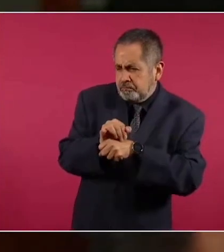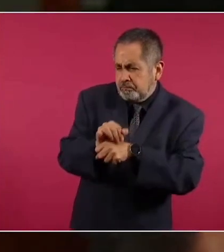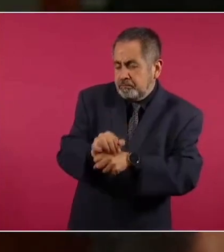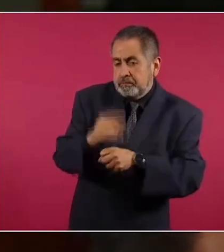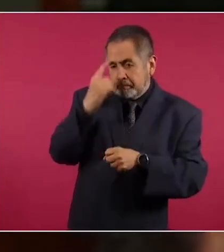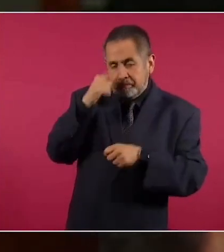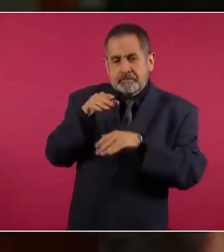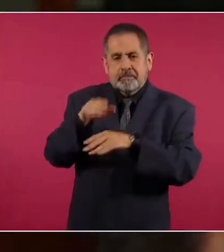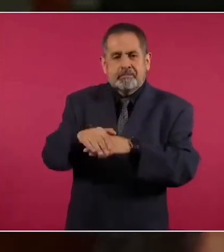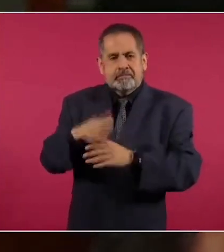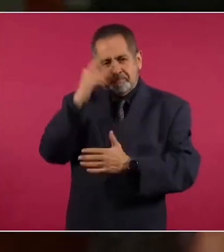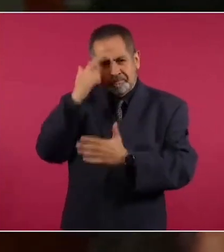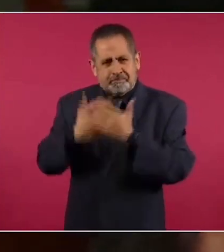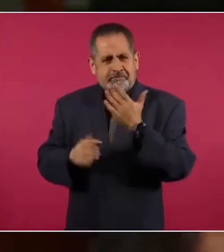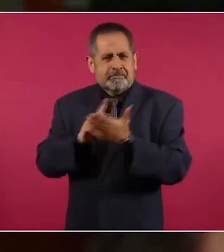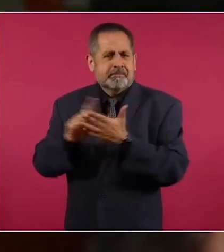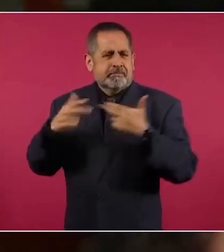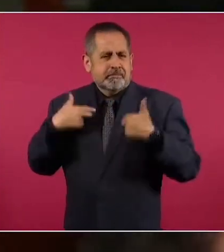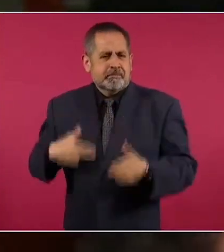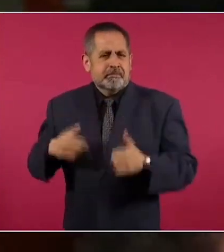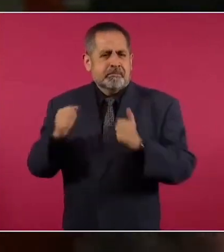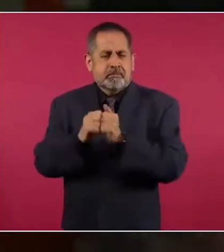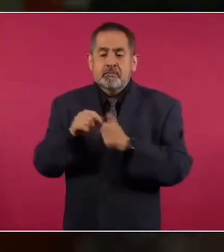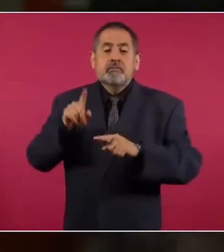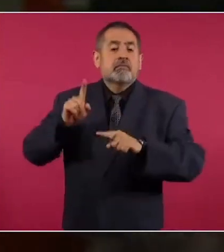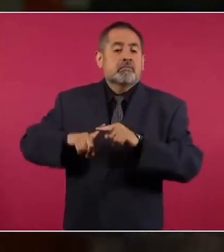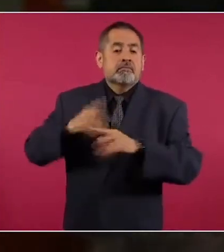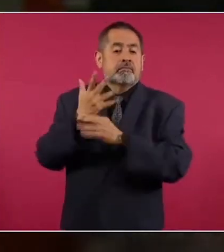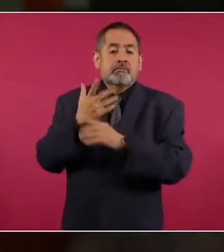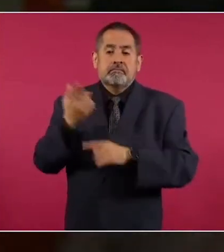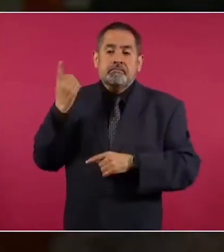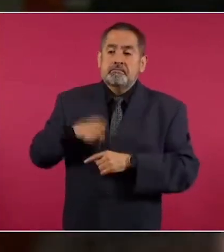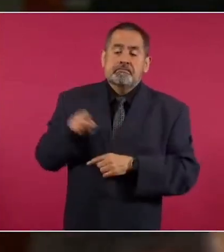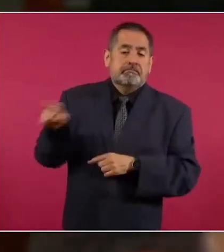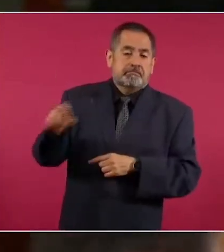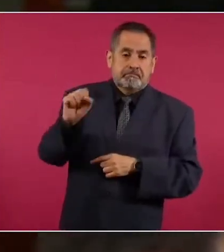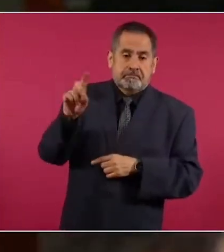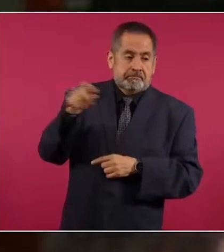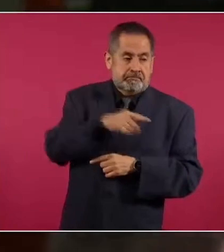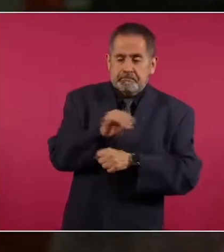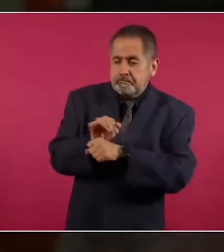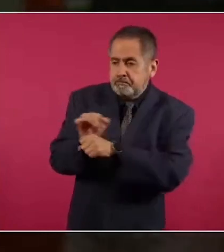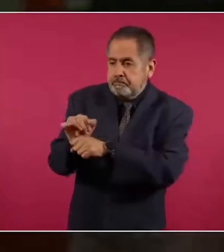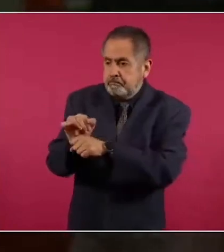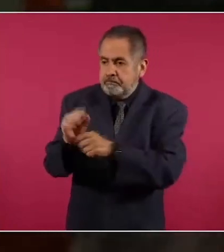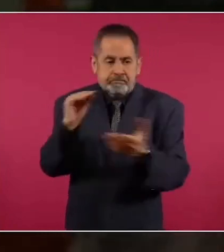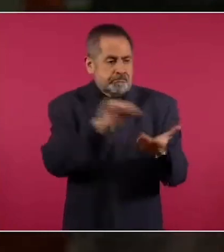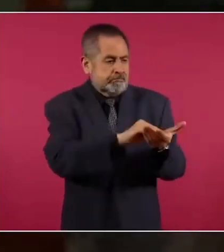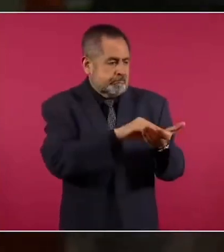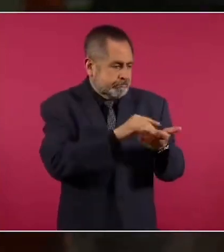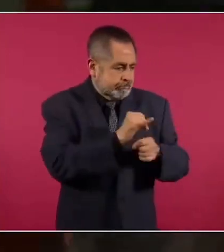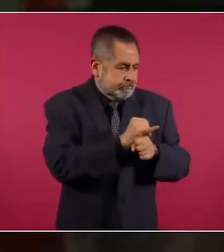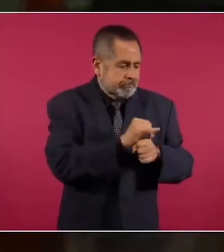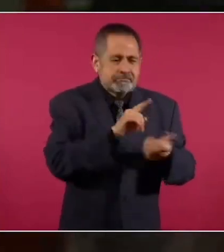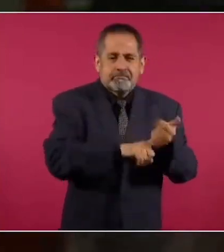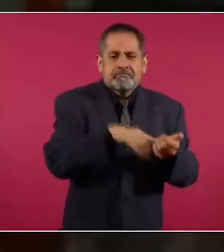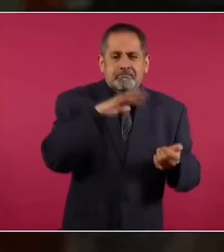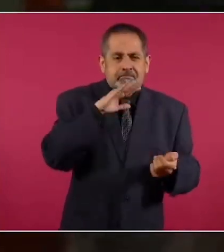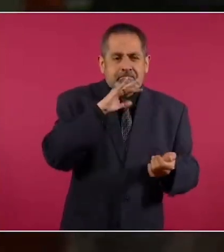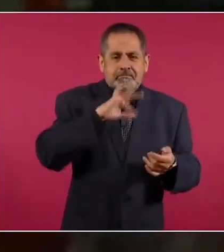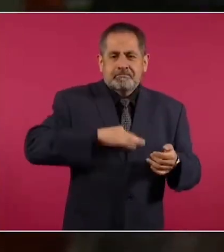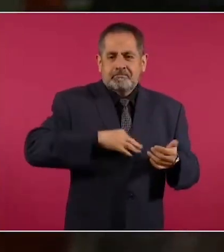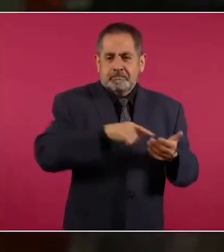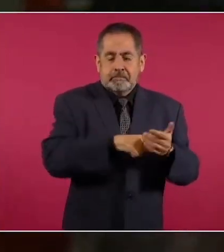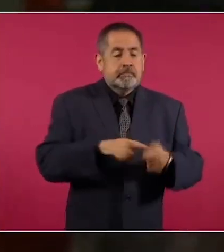relacionados con violaciones a derechos humanos cometidos presuntamente por la Sedena. Punto número 2. La